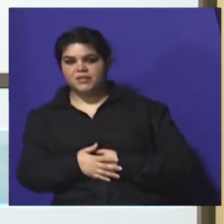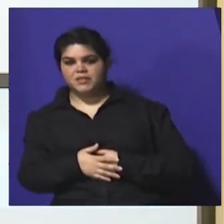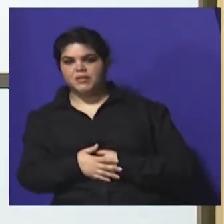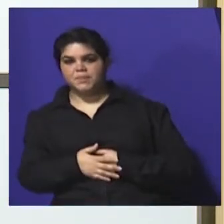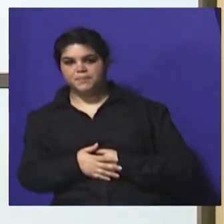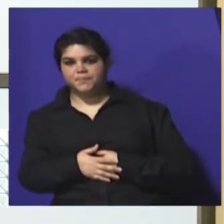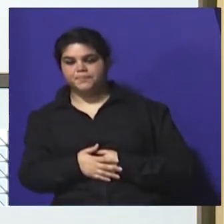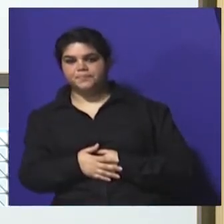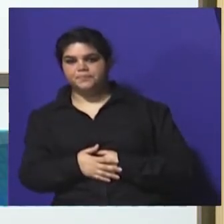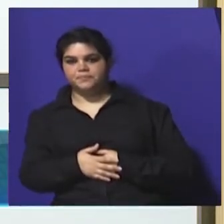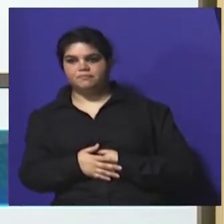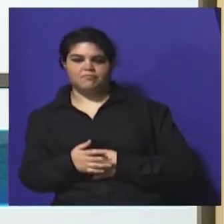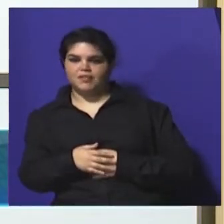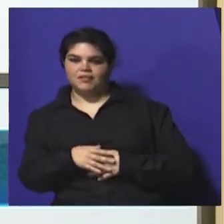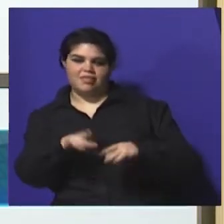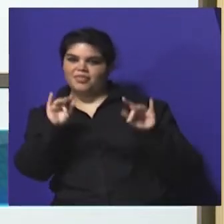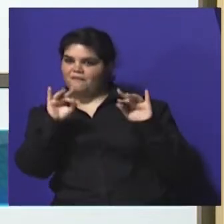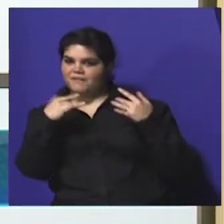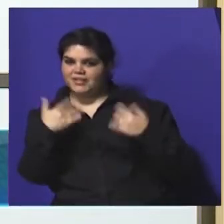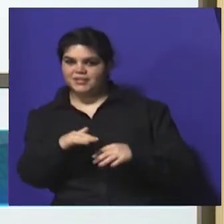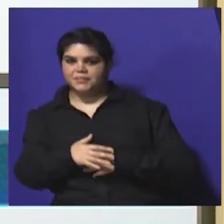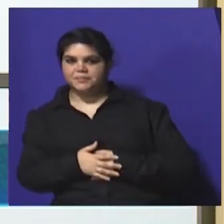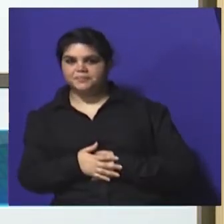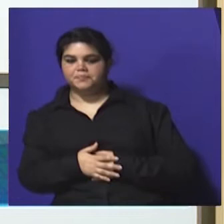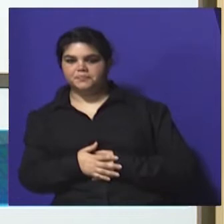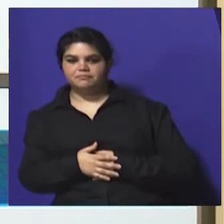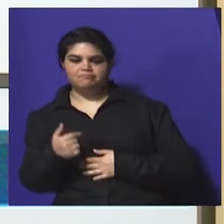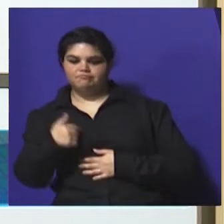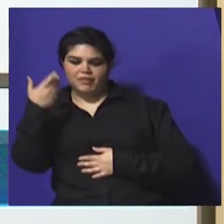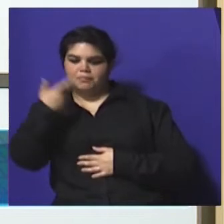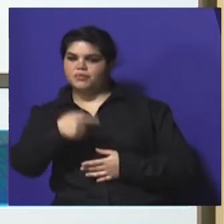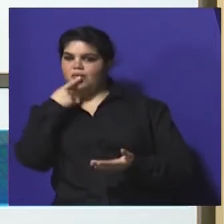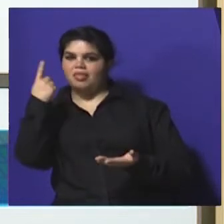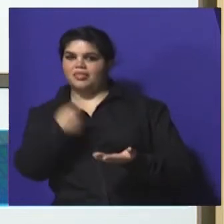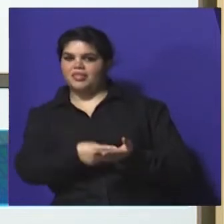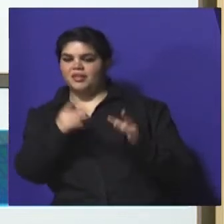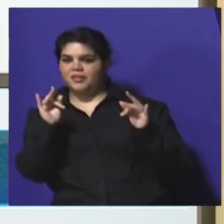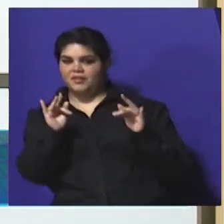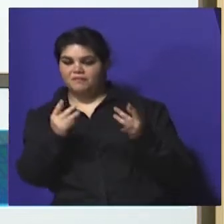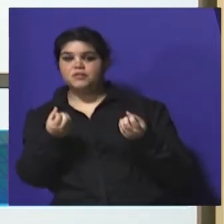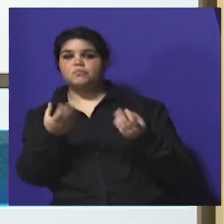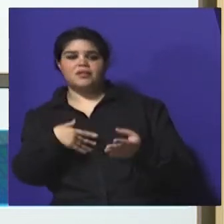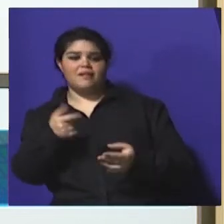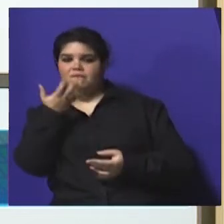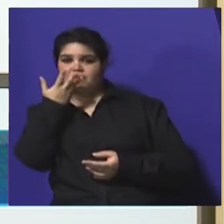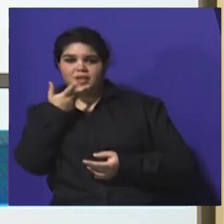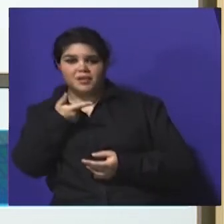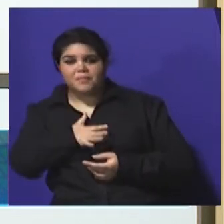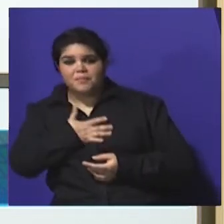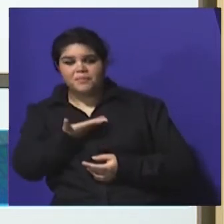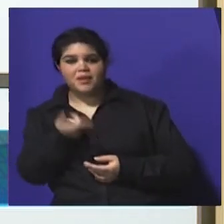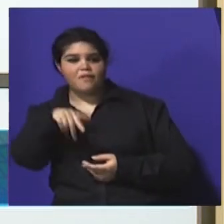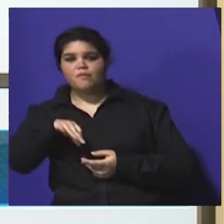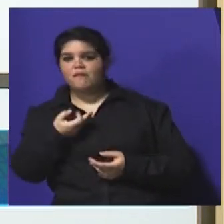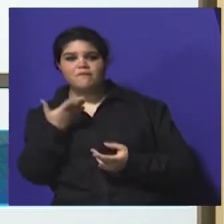en todos sentidos como como personas porque es tu pasión o sea es tu vida